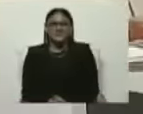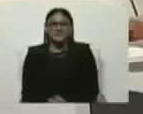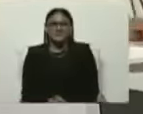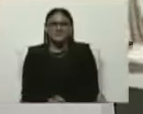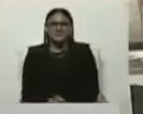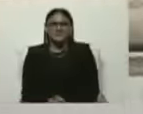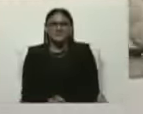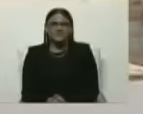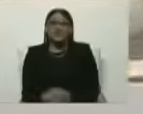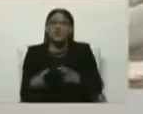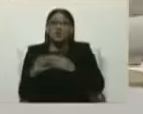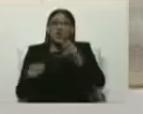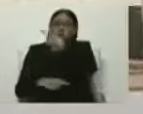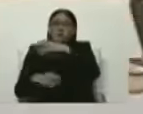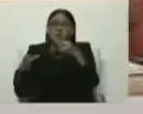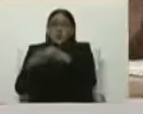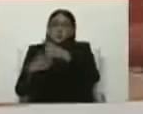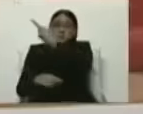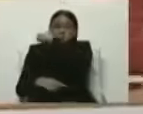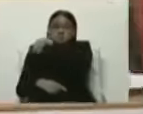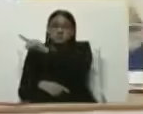Los patarucos.